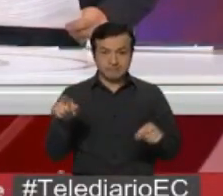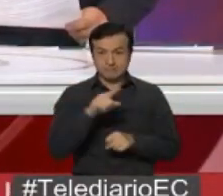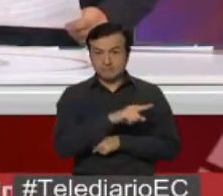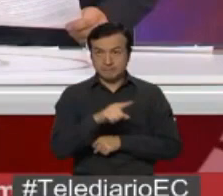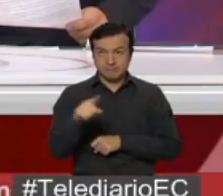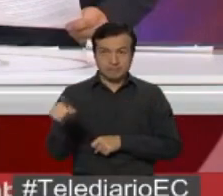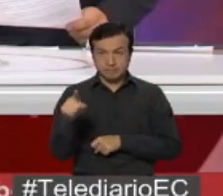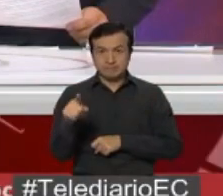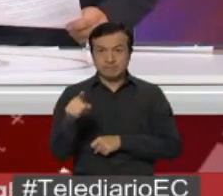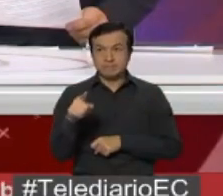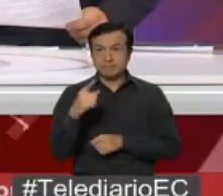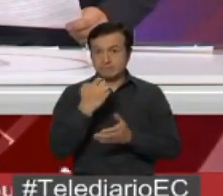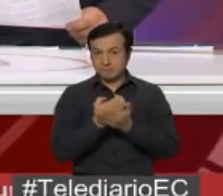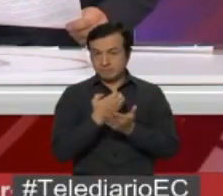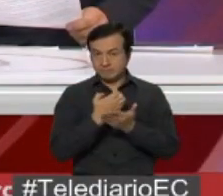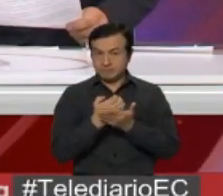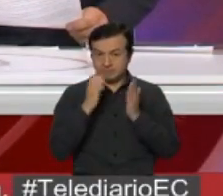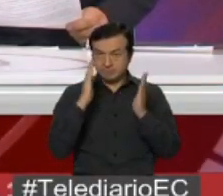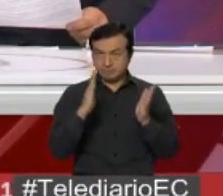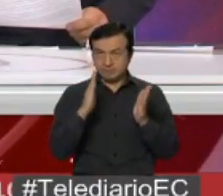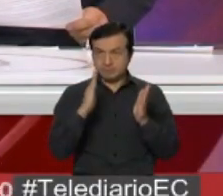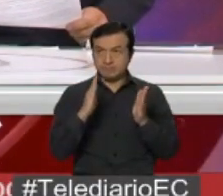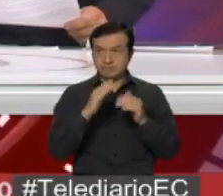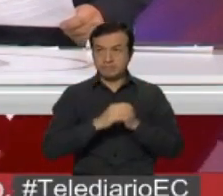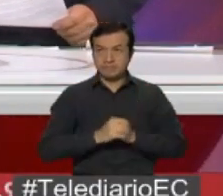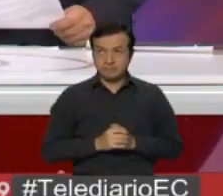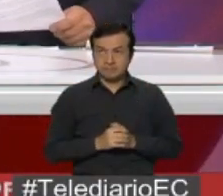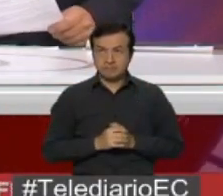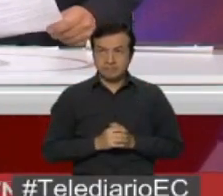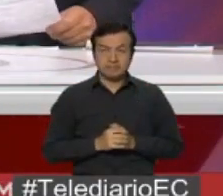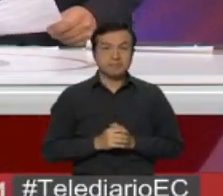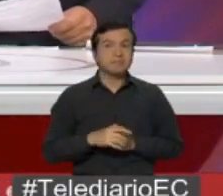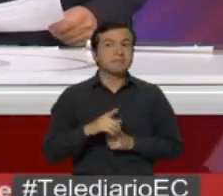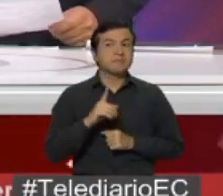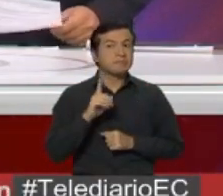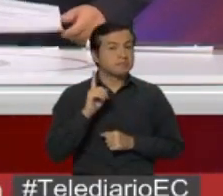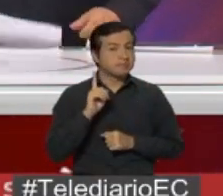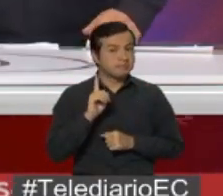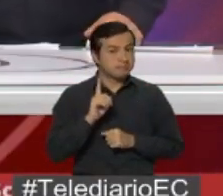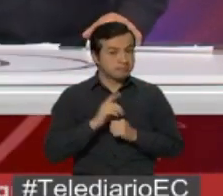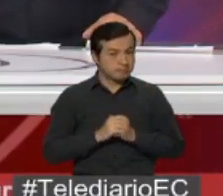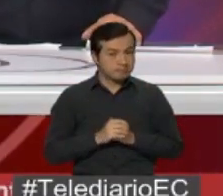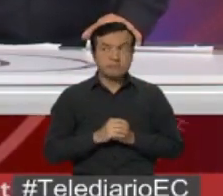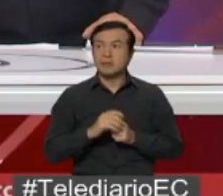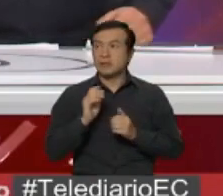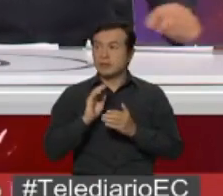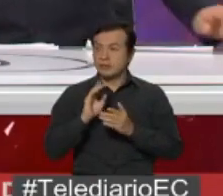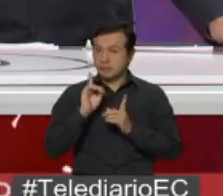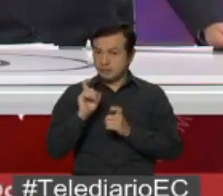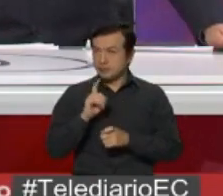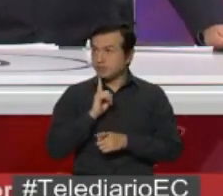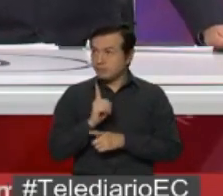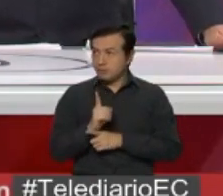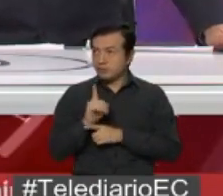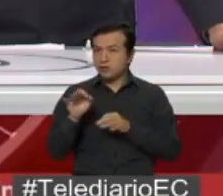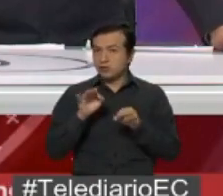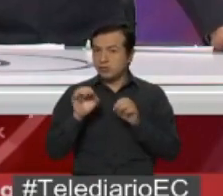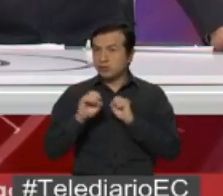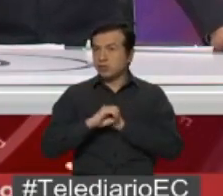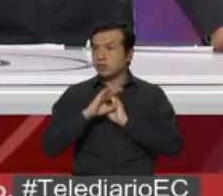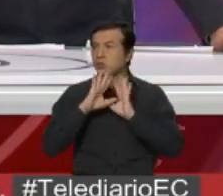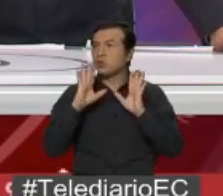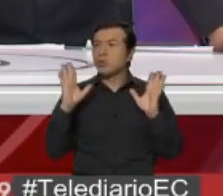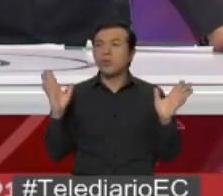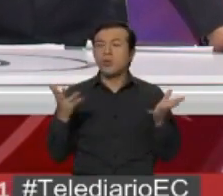de la economía que así lo requieren señora superen teorema que interesante pero si me permite podríamos cuantificar